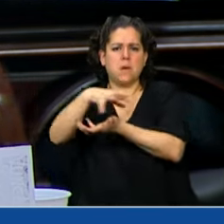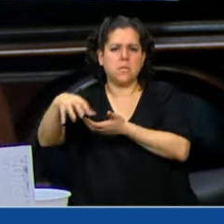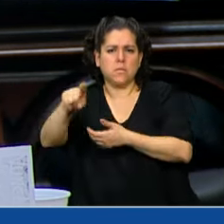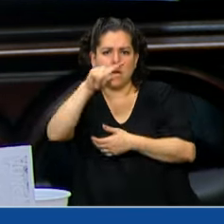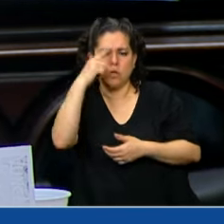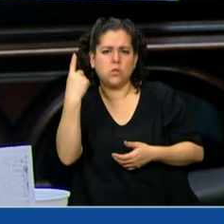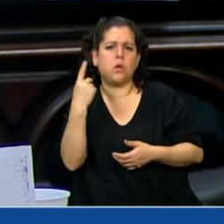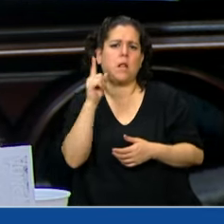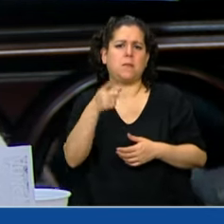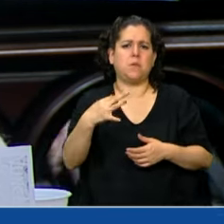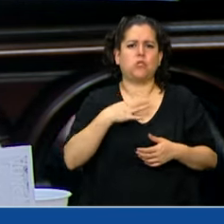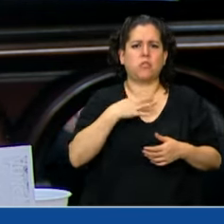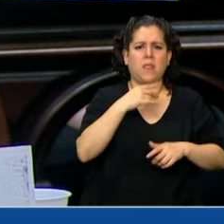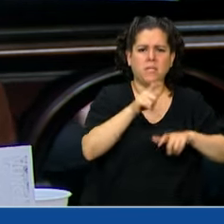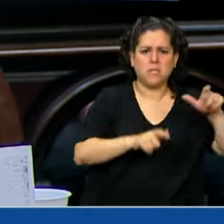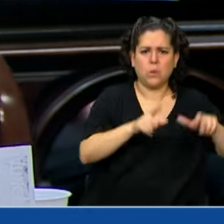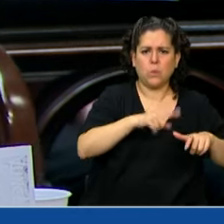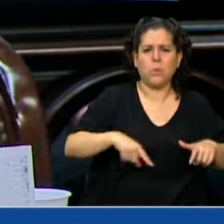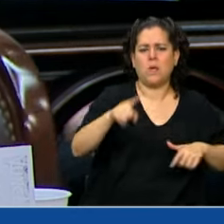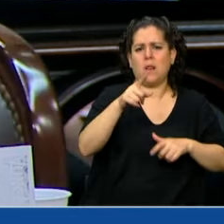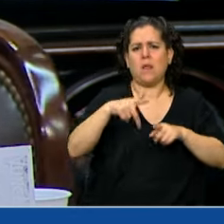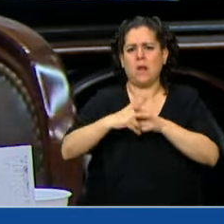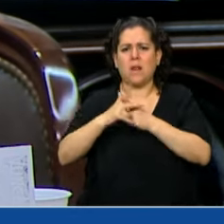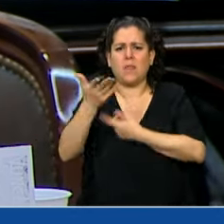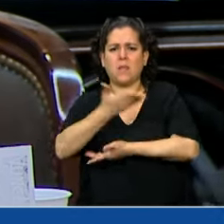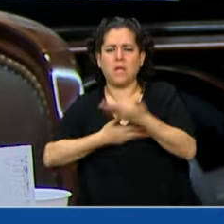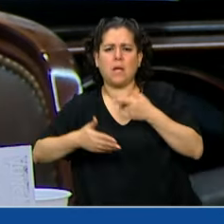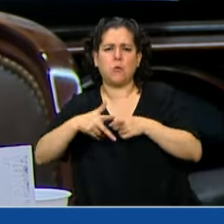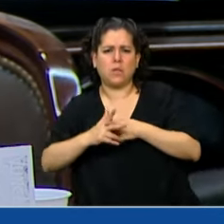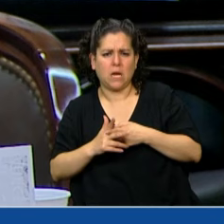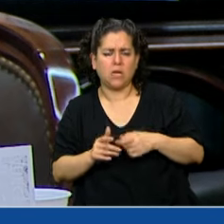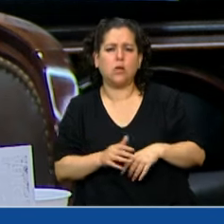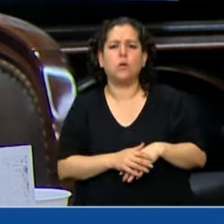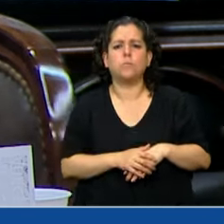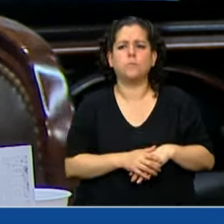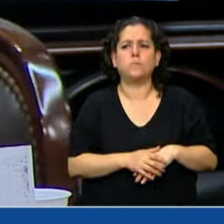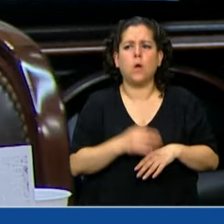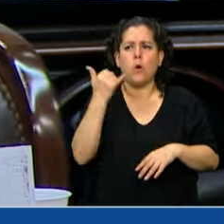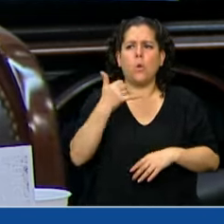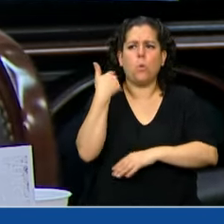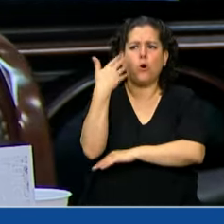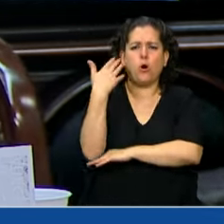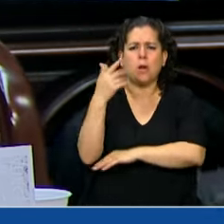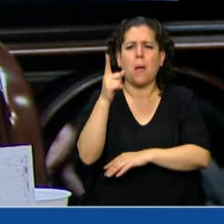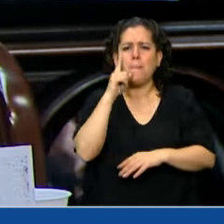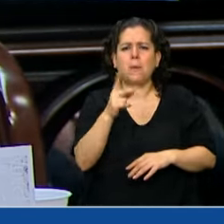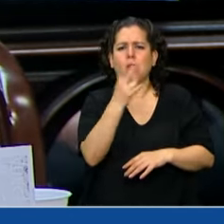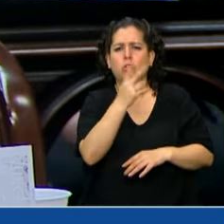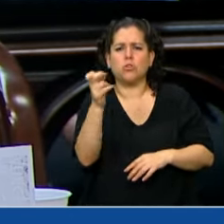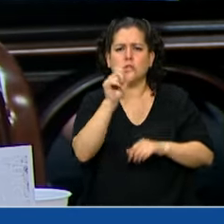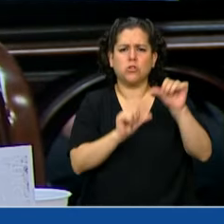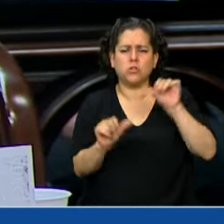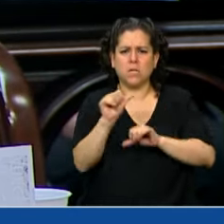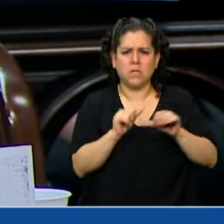ámbito de la sociedad civil la red de intercambio técnico hubo una jornada de más 100